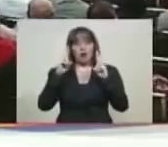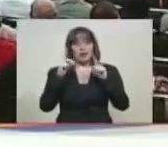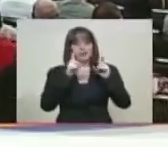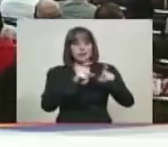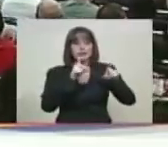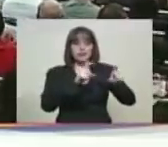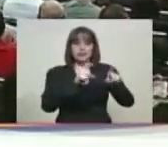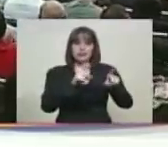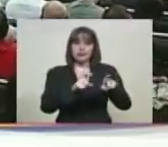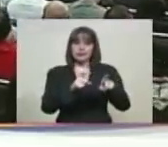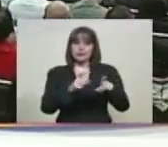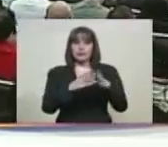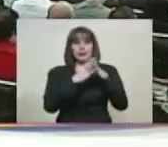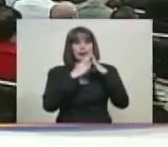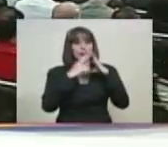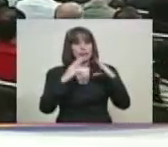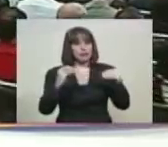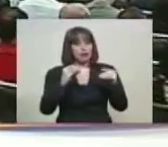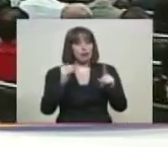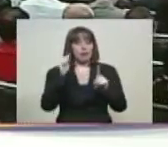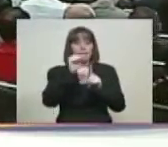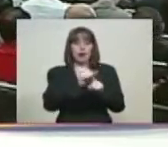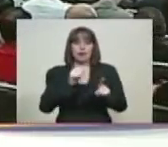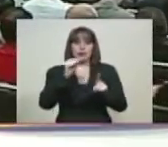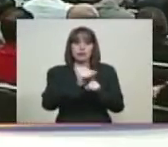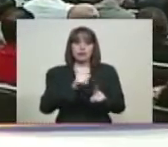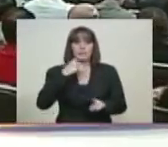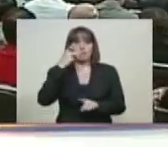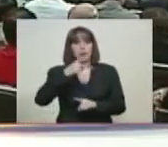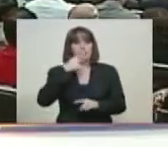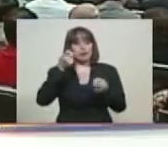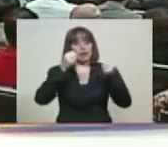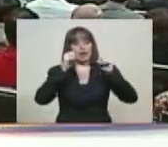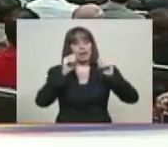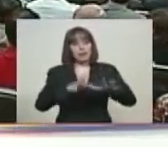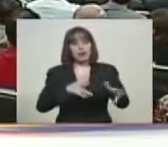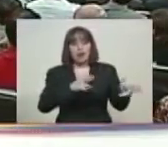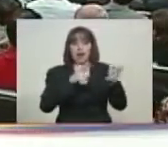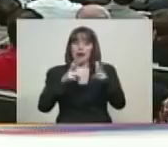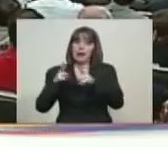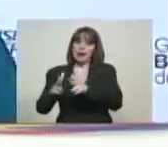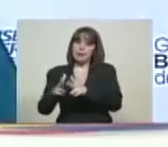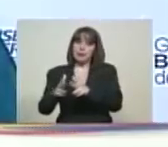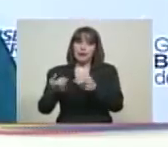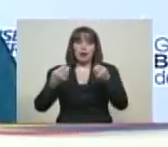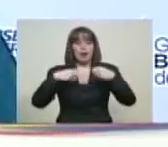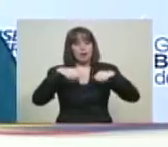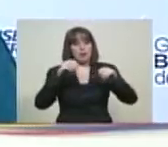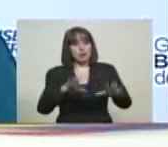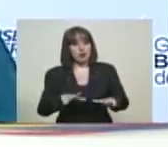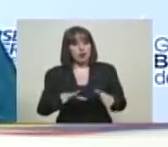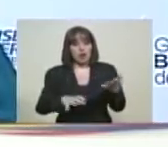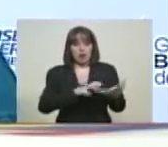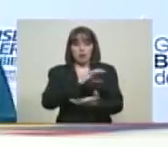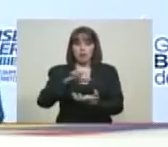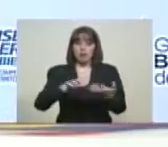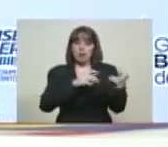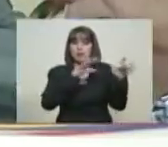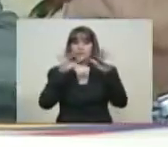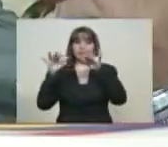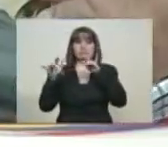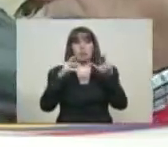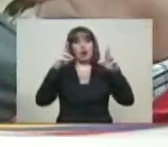para que todos ellos se vayan a la lucha política y abandonen el camino de las armas de la violencia del complot y la conspiración